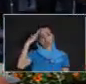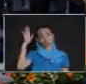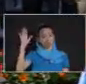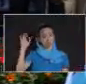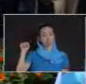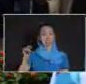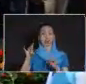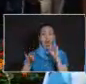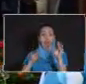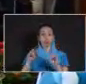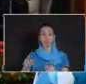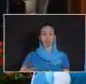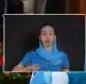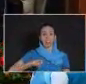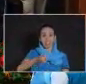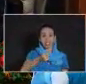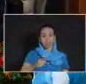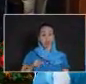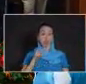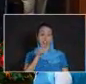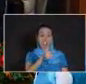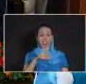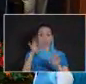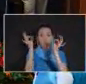agredido de esa manera.